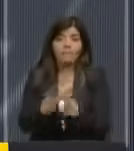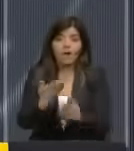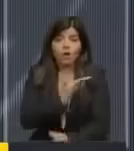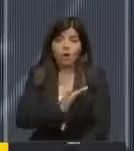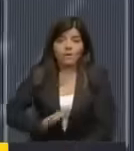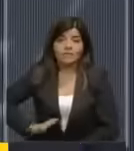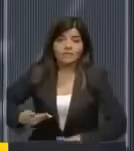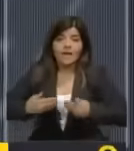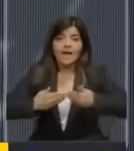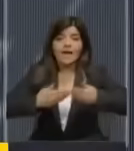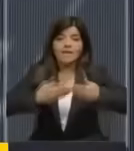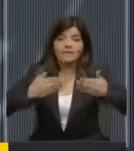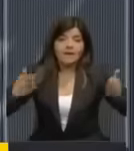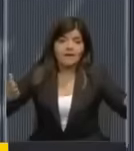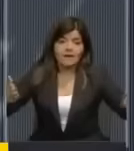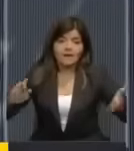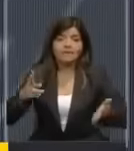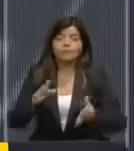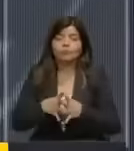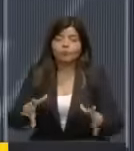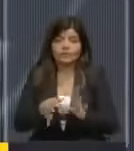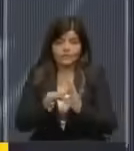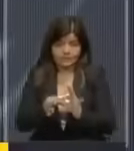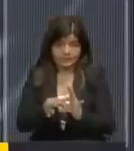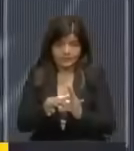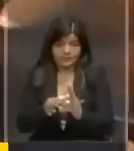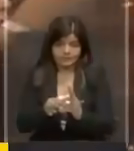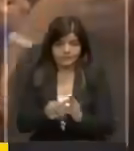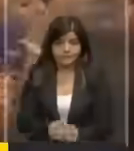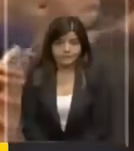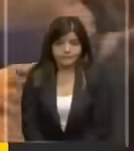presidente liberal libertario. Muchas gracias.